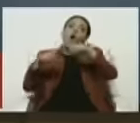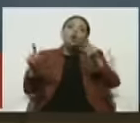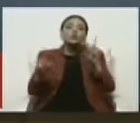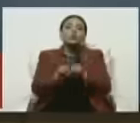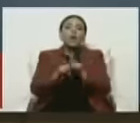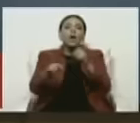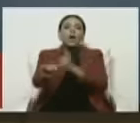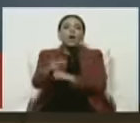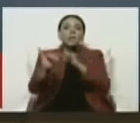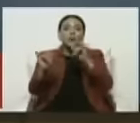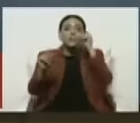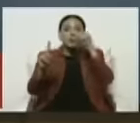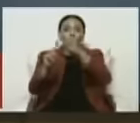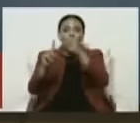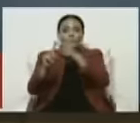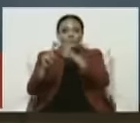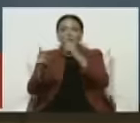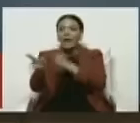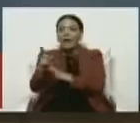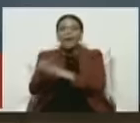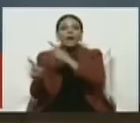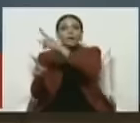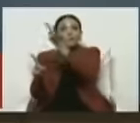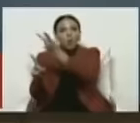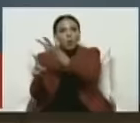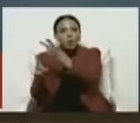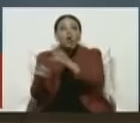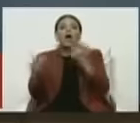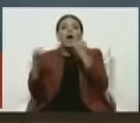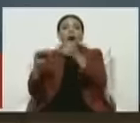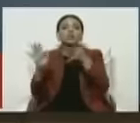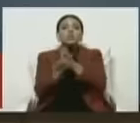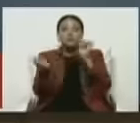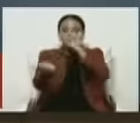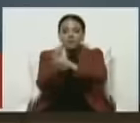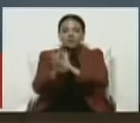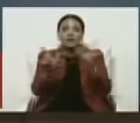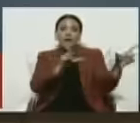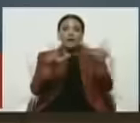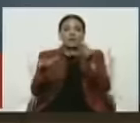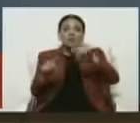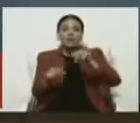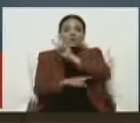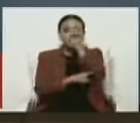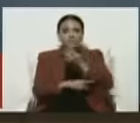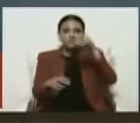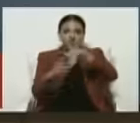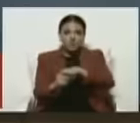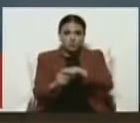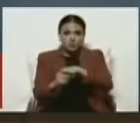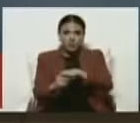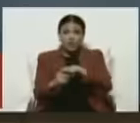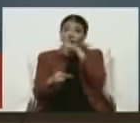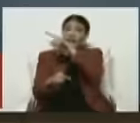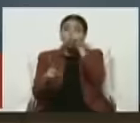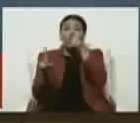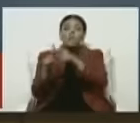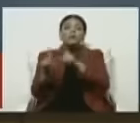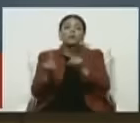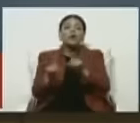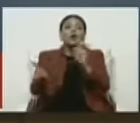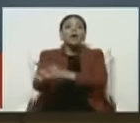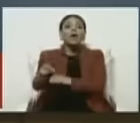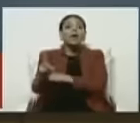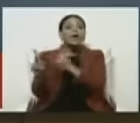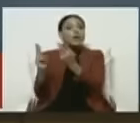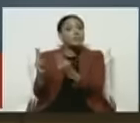Guerrero, quien está procesado en Venezuela y privado de libertad. Recordemos que el ataque contra esta banda